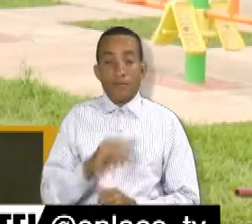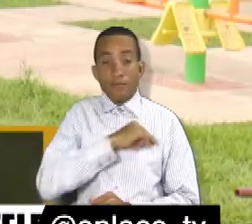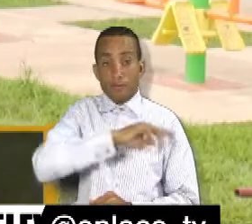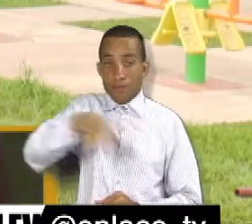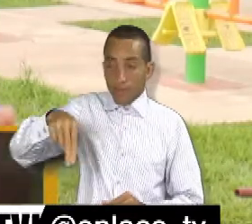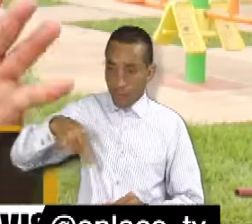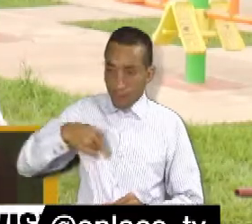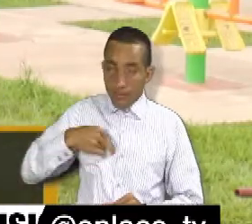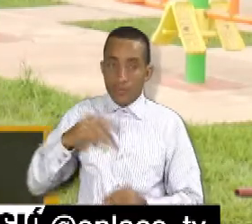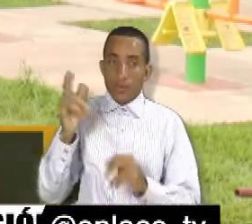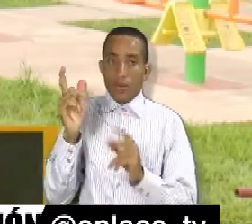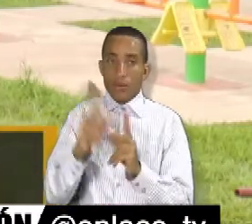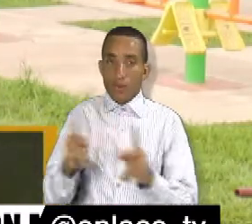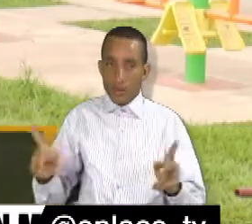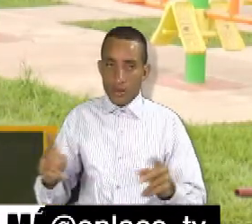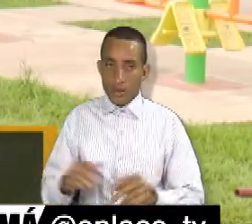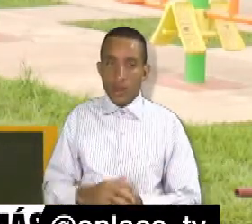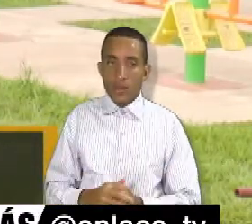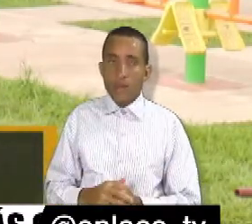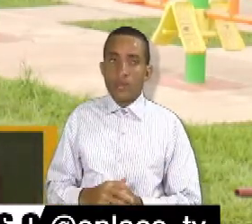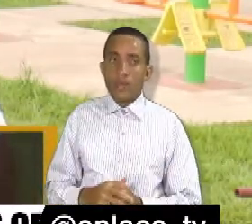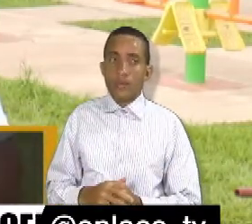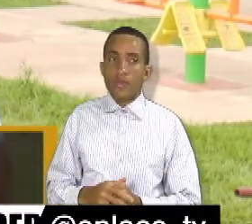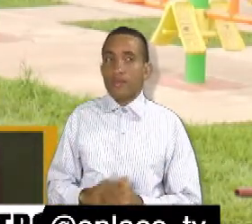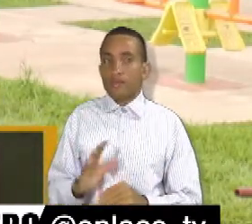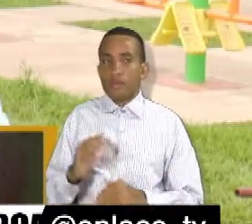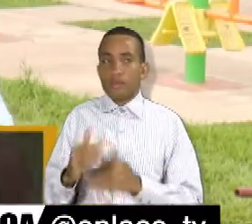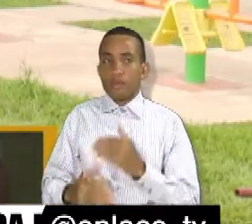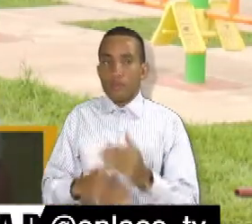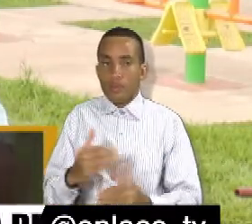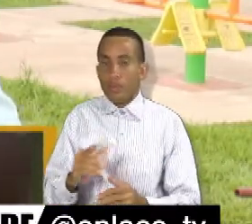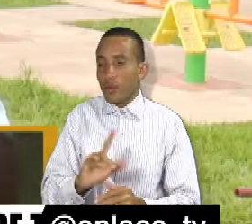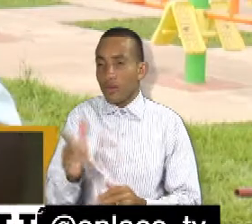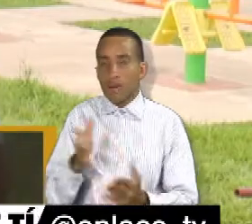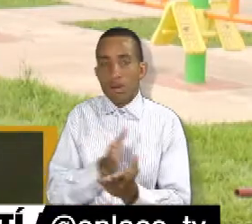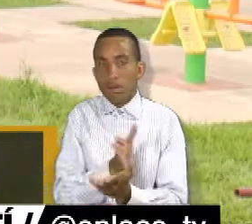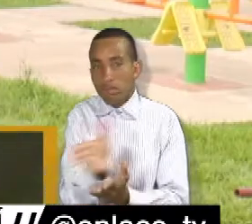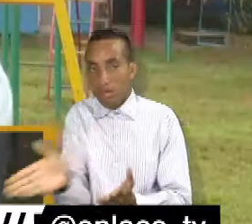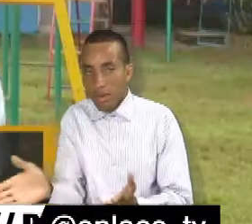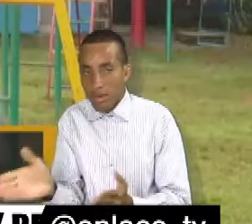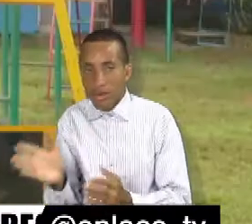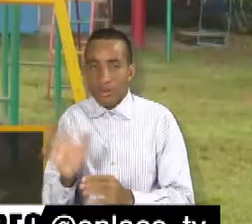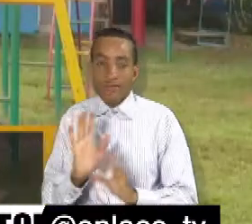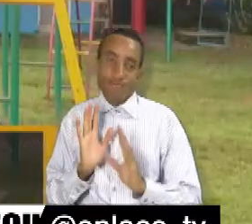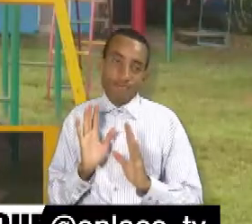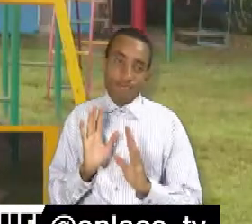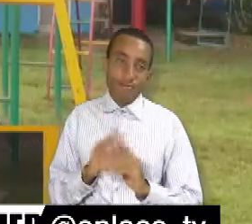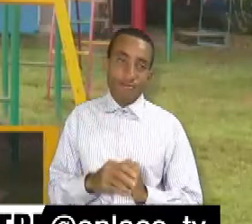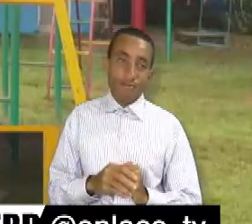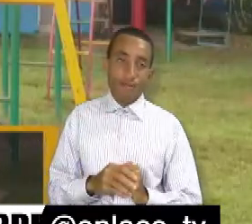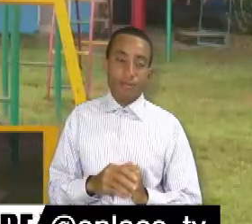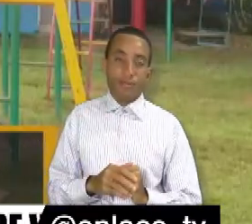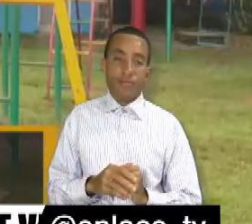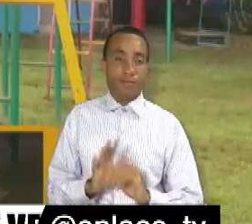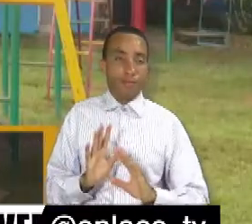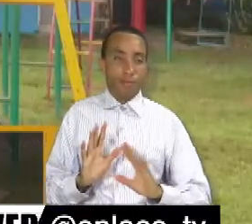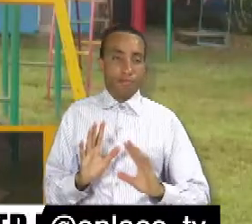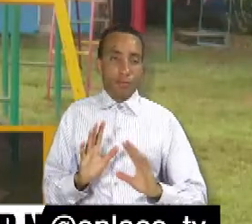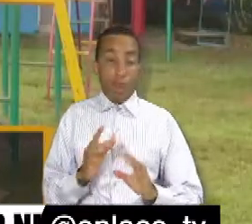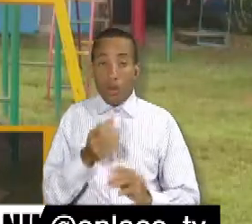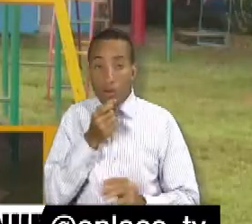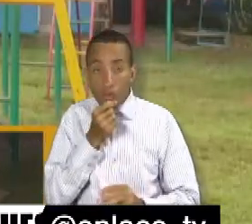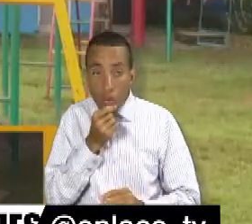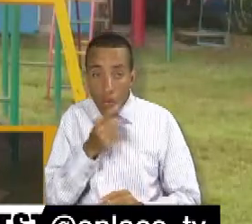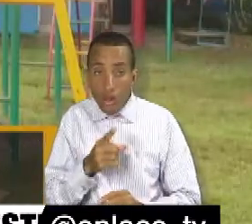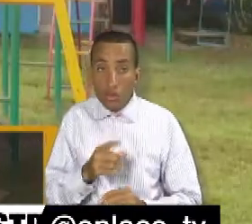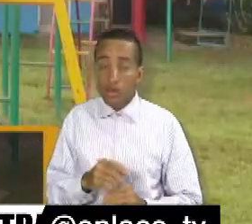esas personas que lo han ido a otro camino diferente al nuestro. Pero este camino no ha sido fácil. Óscar ha